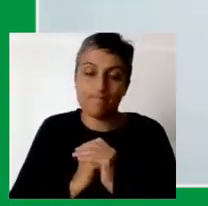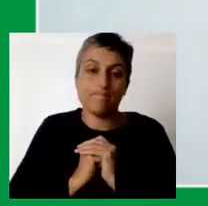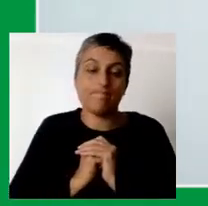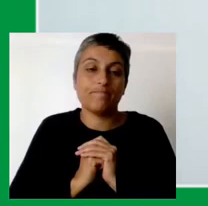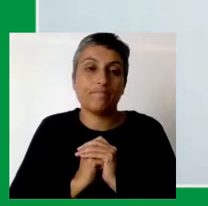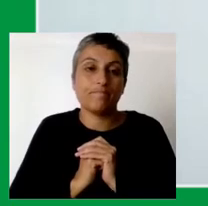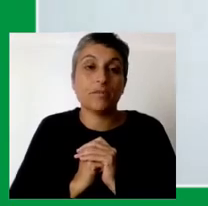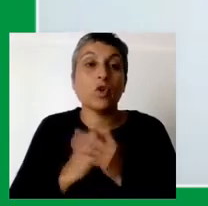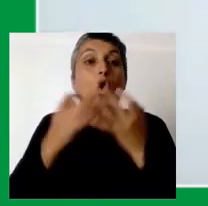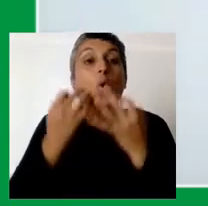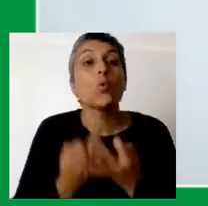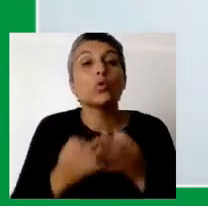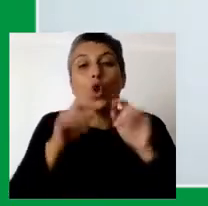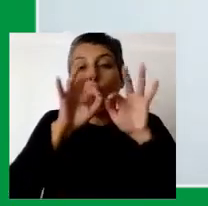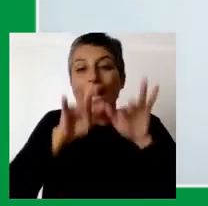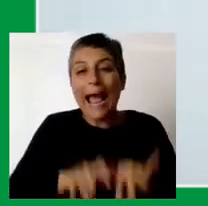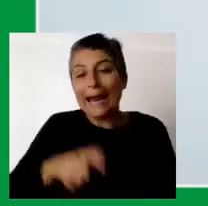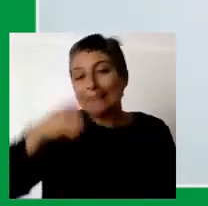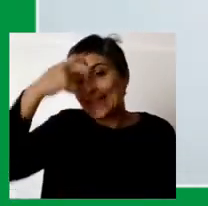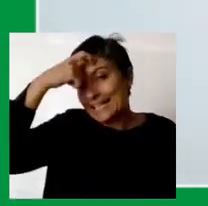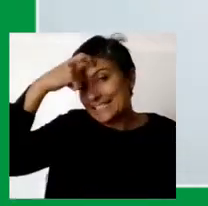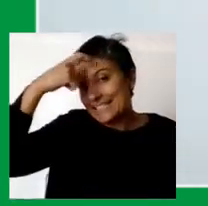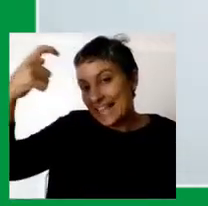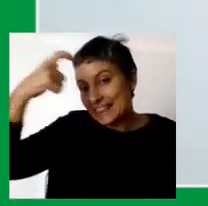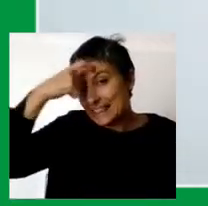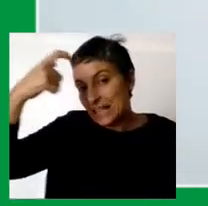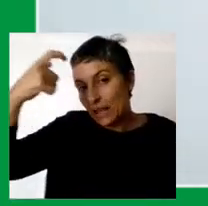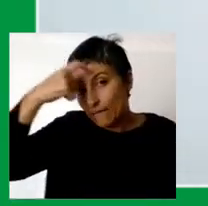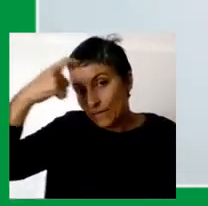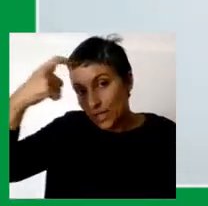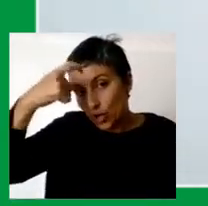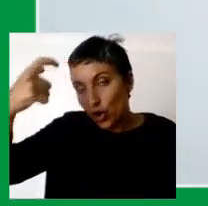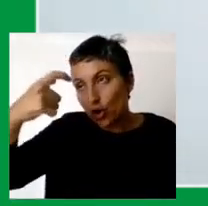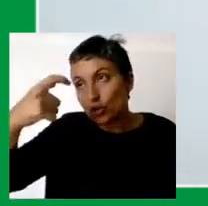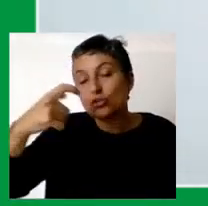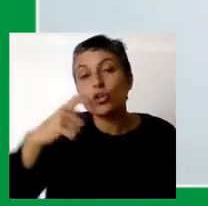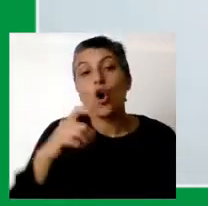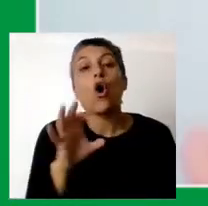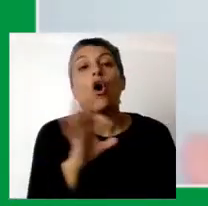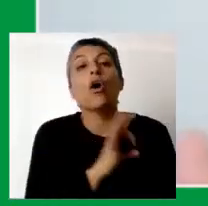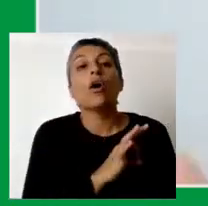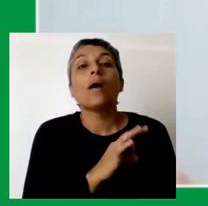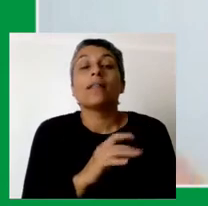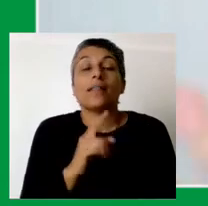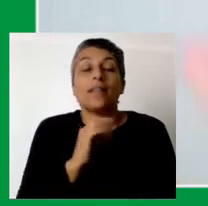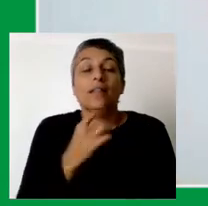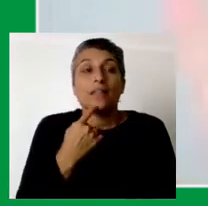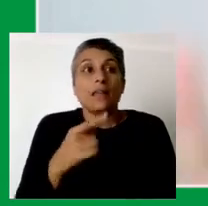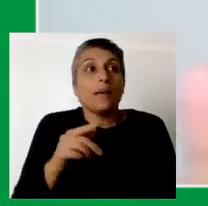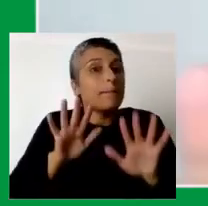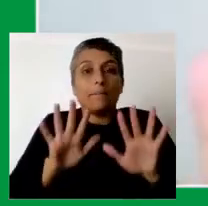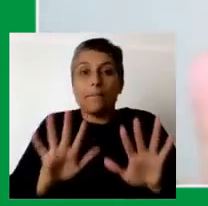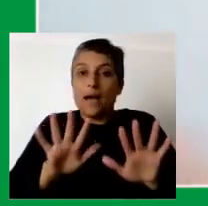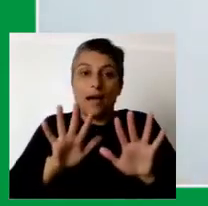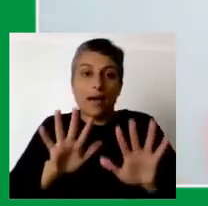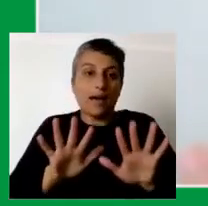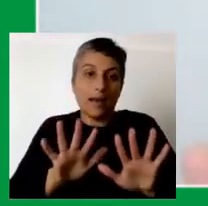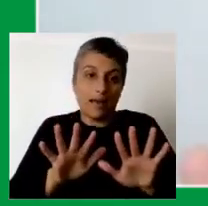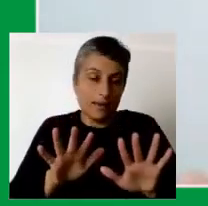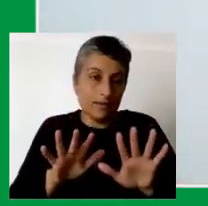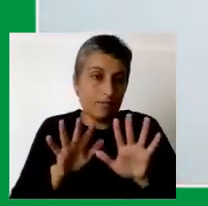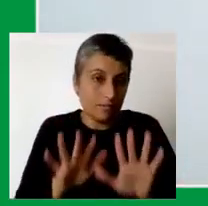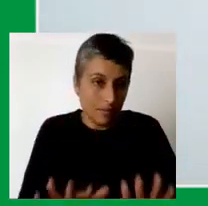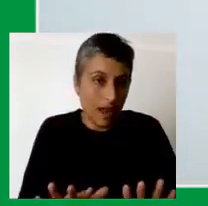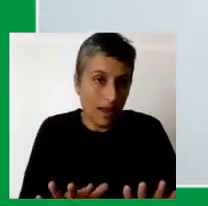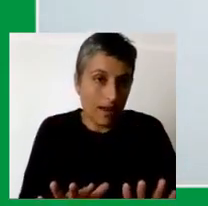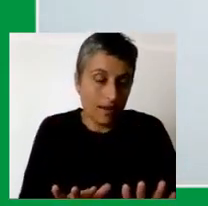salió una carta de científicos diversos de distintas disciplinas diciendo paremos la investigación con la inteligencia artificial